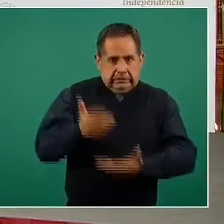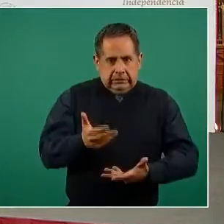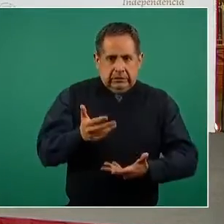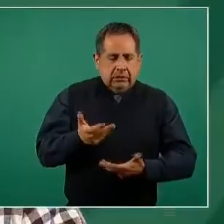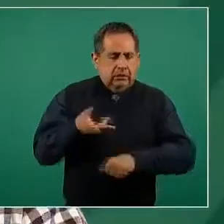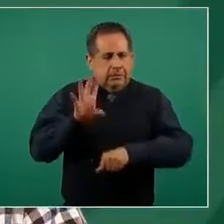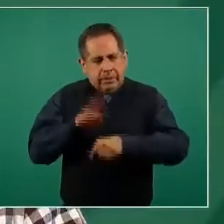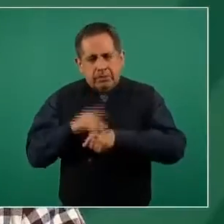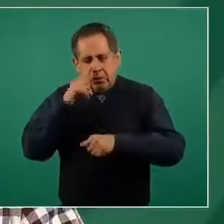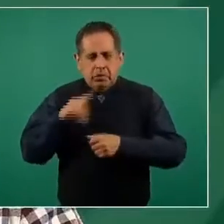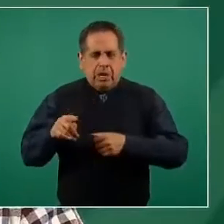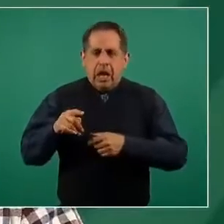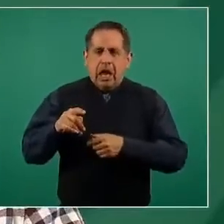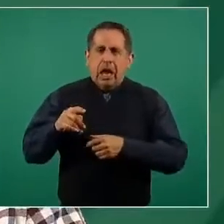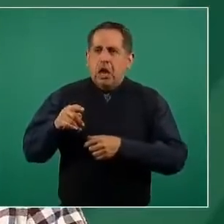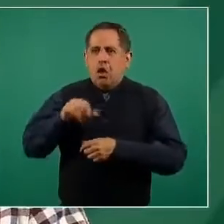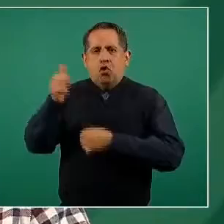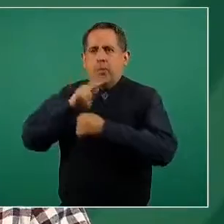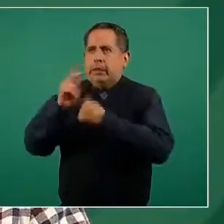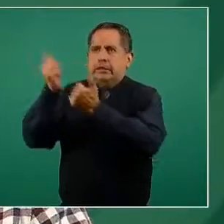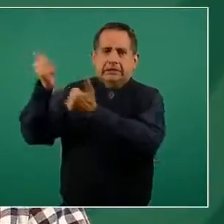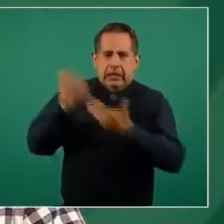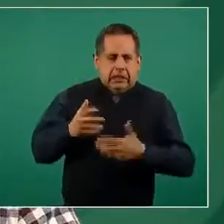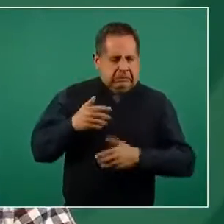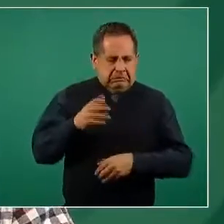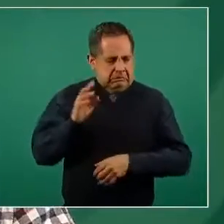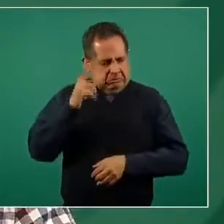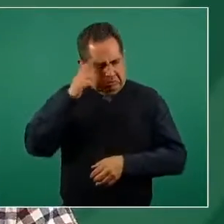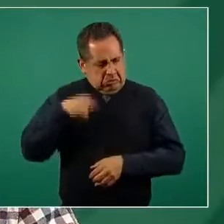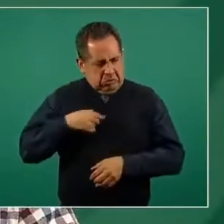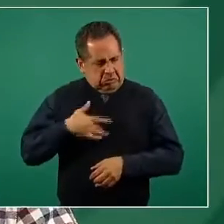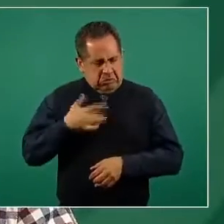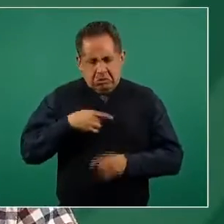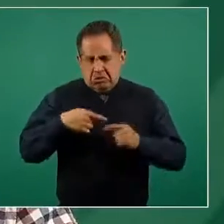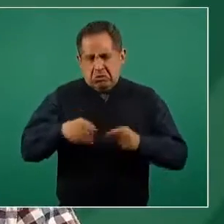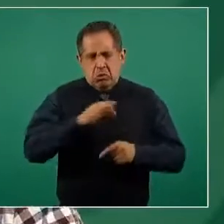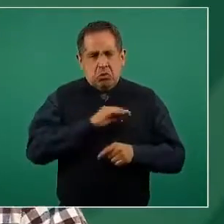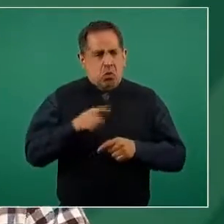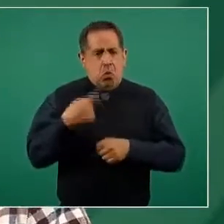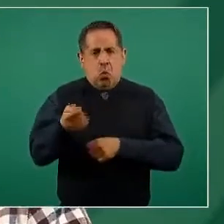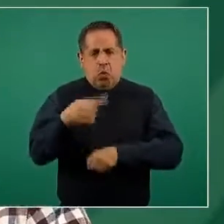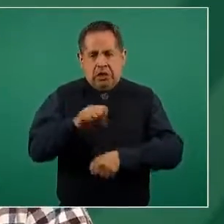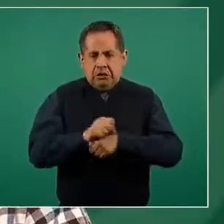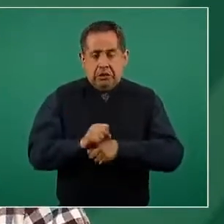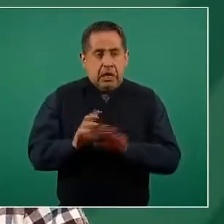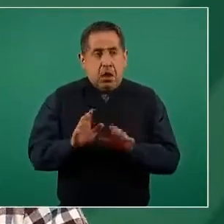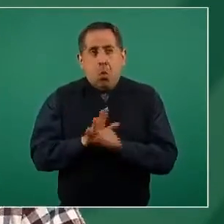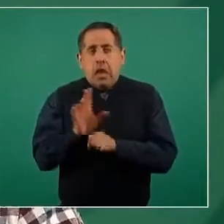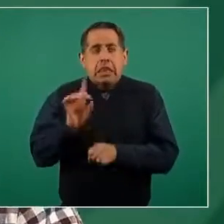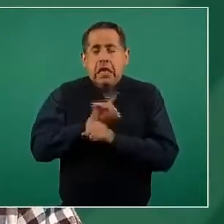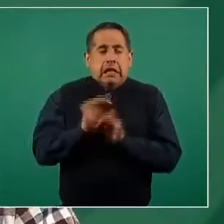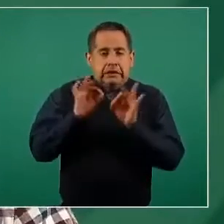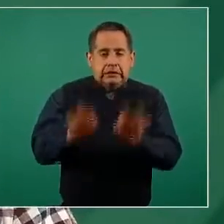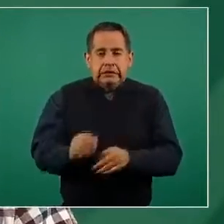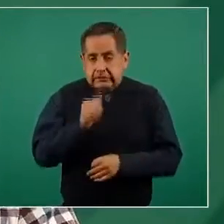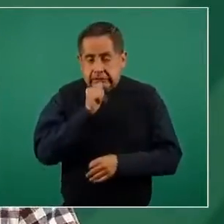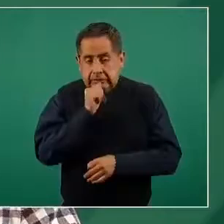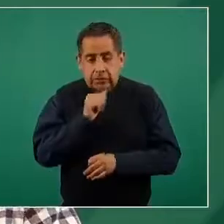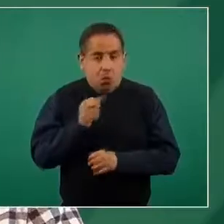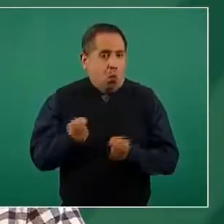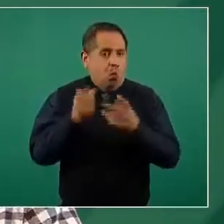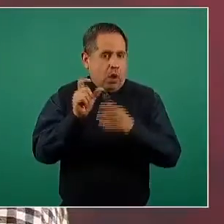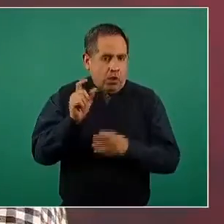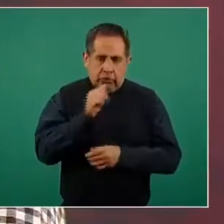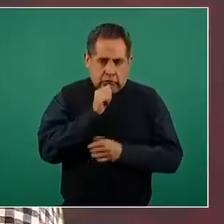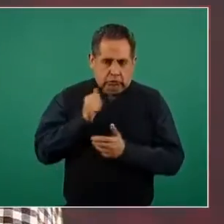el permiso sanitario de importación y esperamos que estarán llegando pronto en la siguiente semana. En este momento no puedo confirmar el dato de cuándo